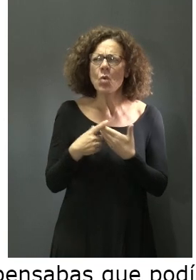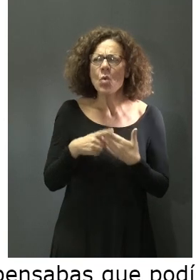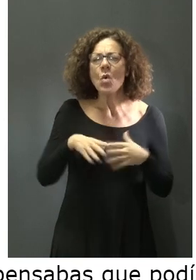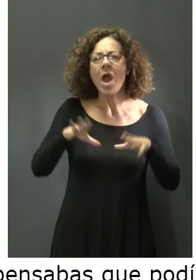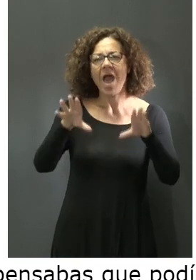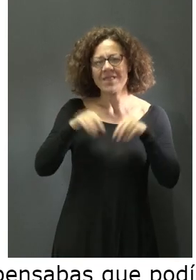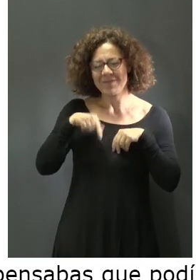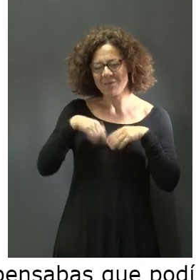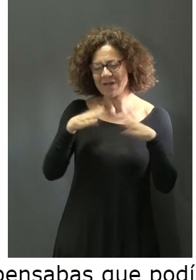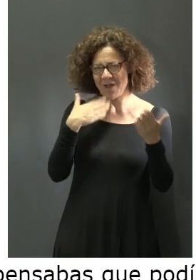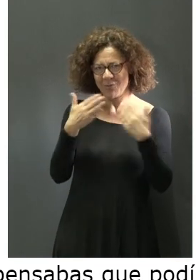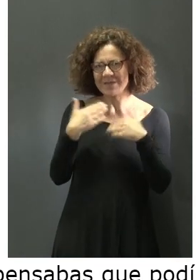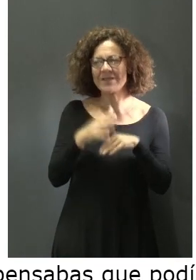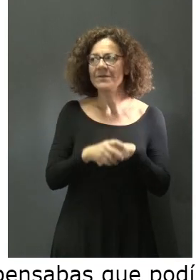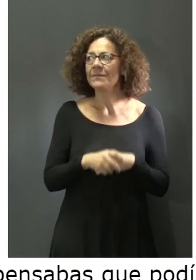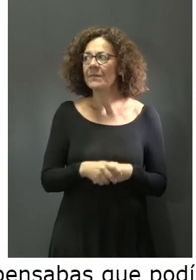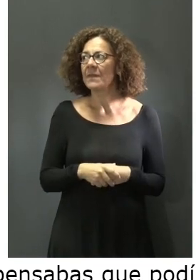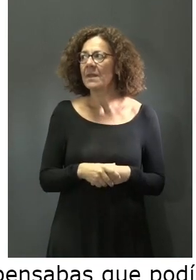nuestra conversación.